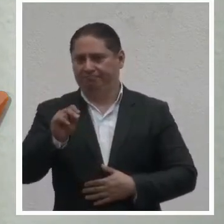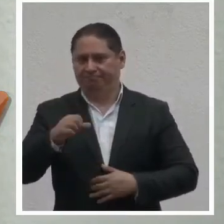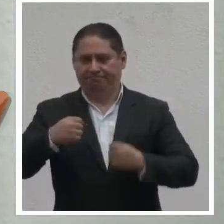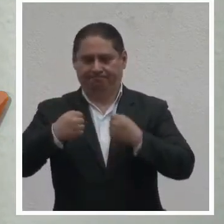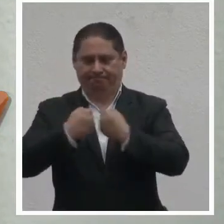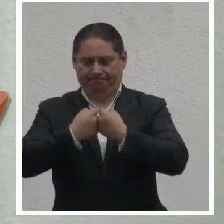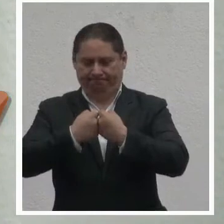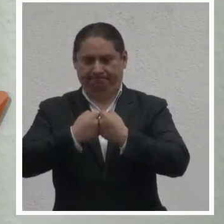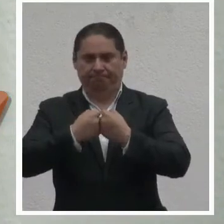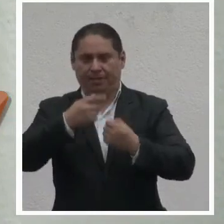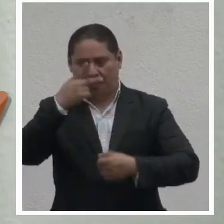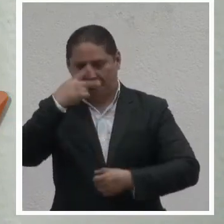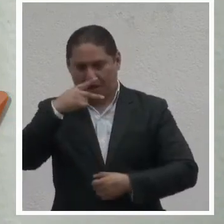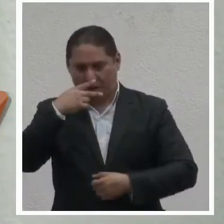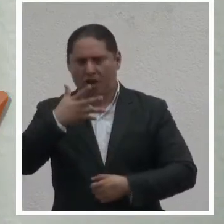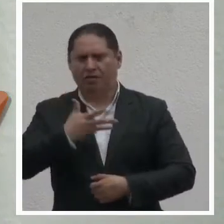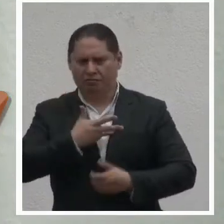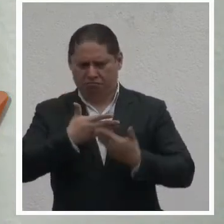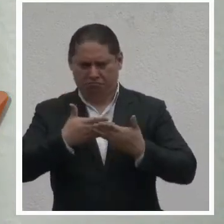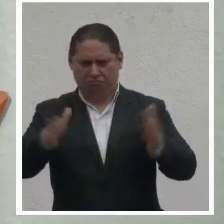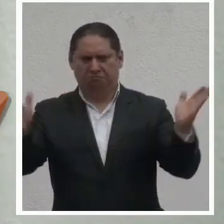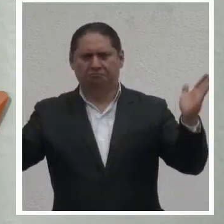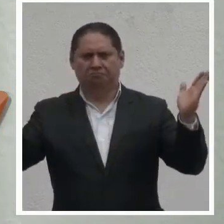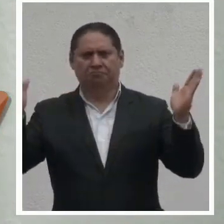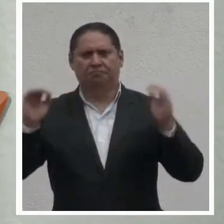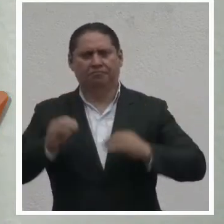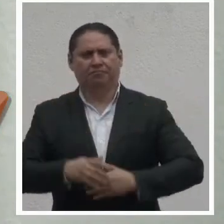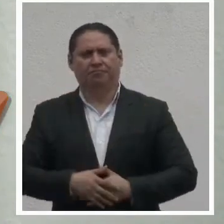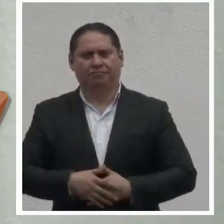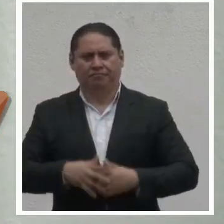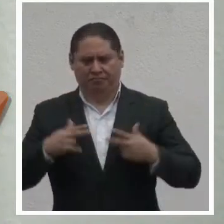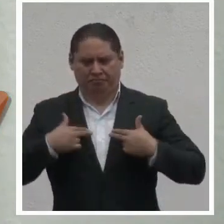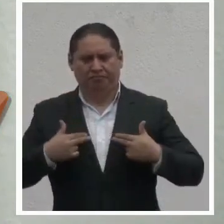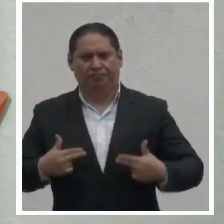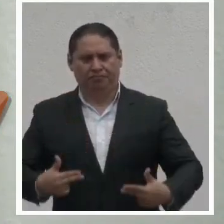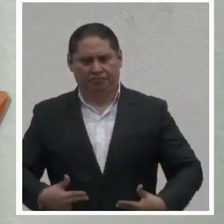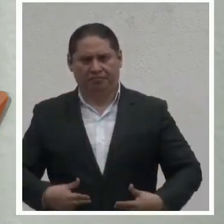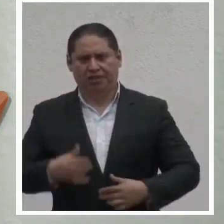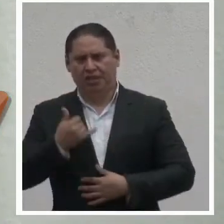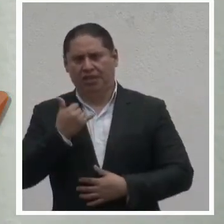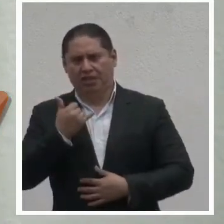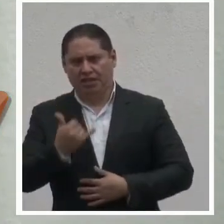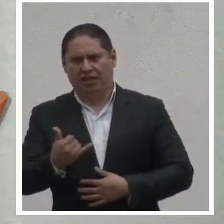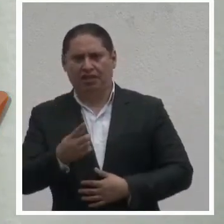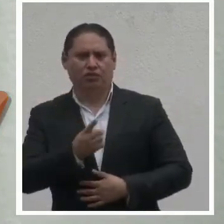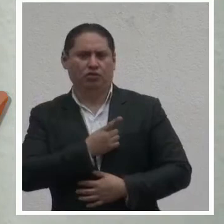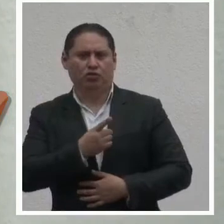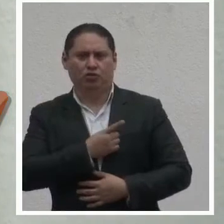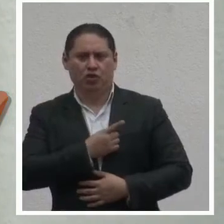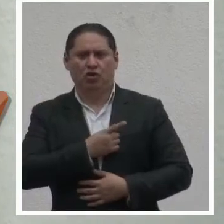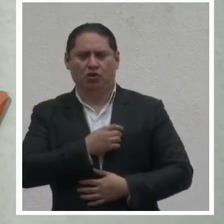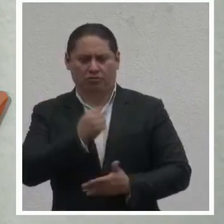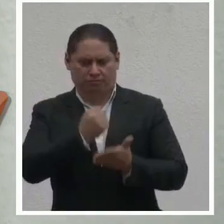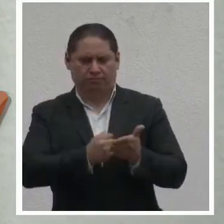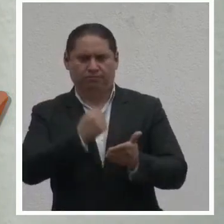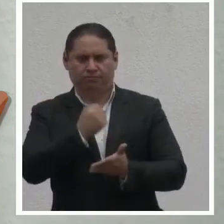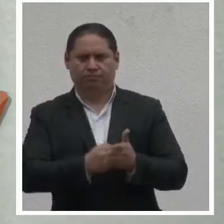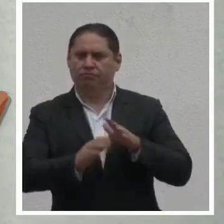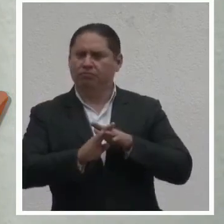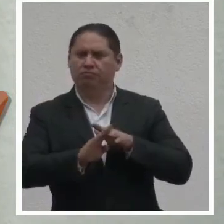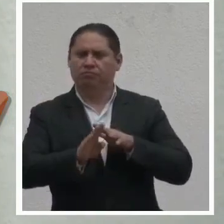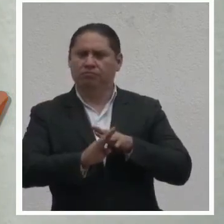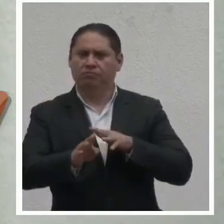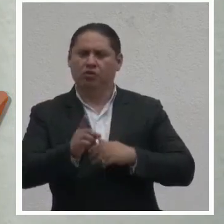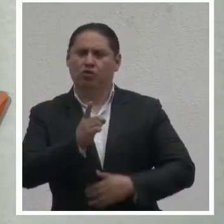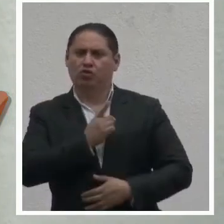es un espacio todavía abierto por razones humanísticas y solamente se exige que las y los migrantes tengan un